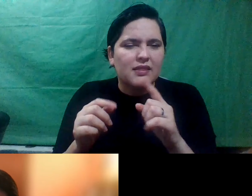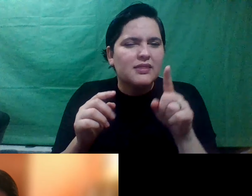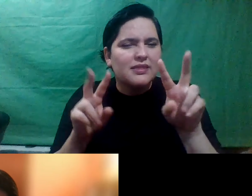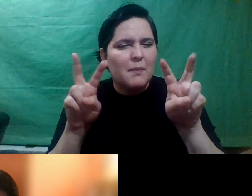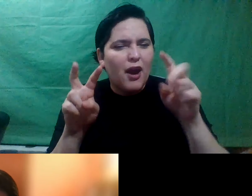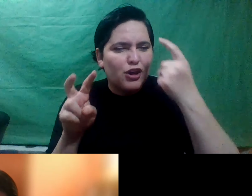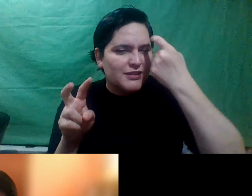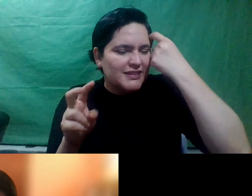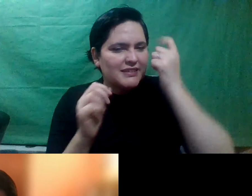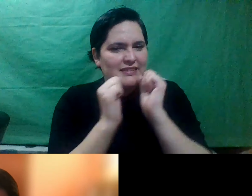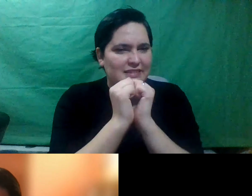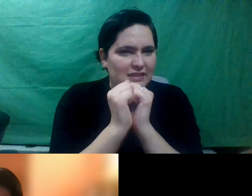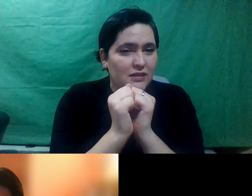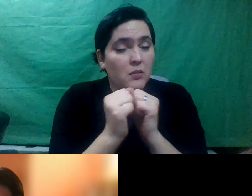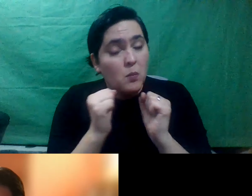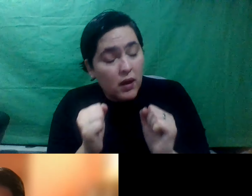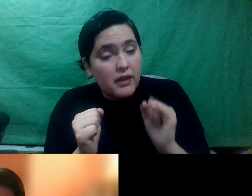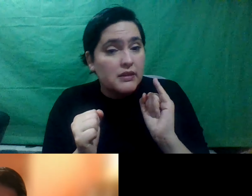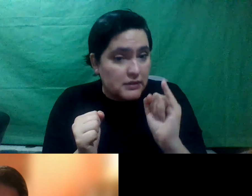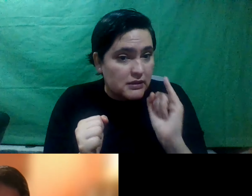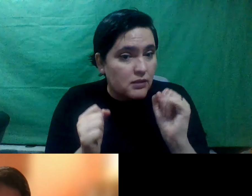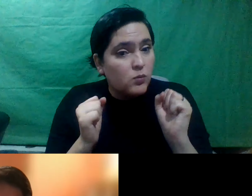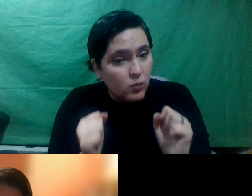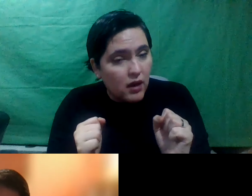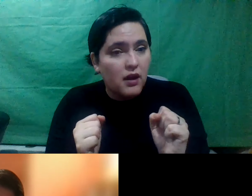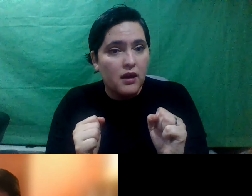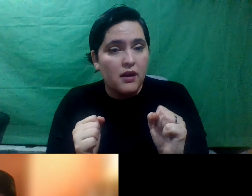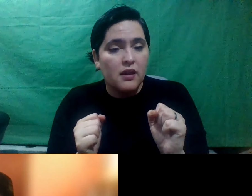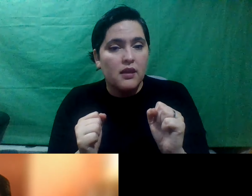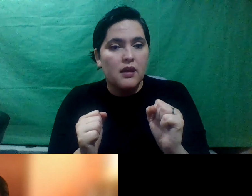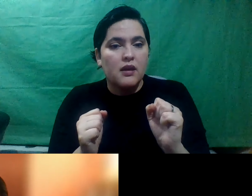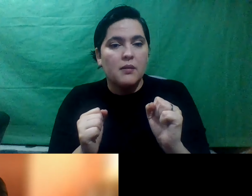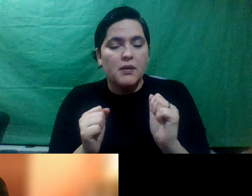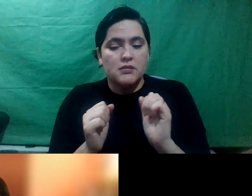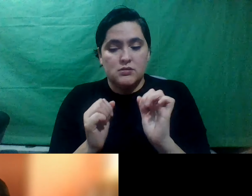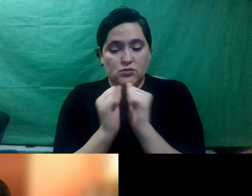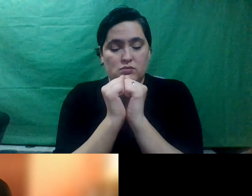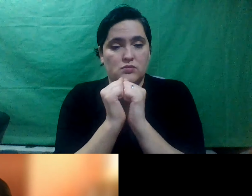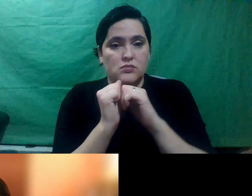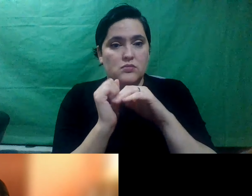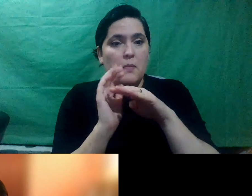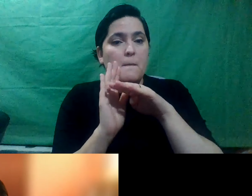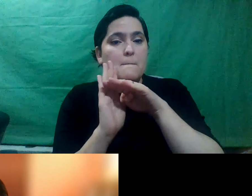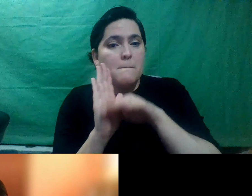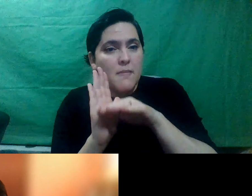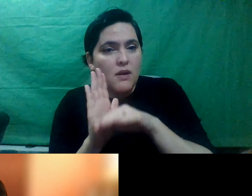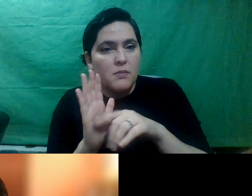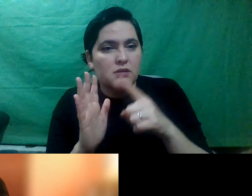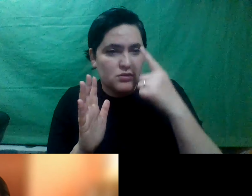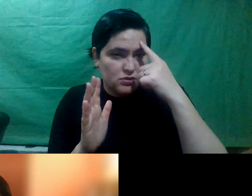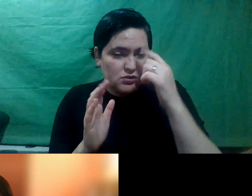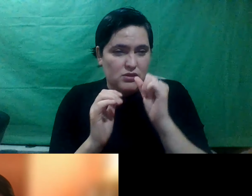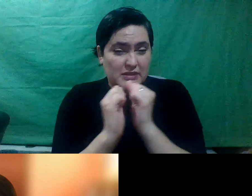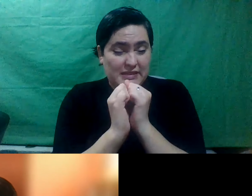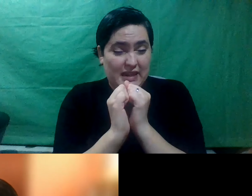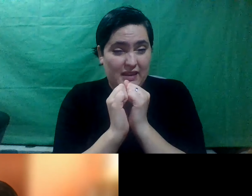conciencia, y una posibilidad sería que sí, que de alguna manera los umbrales de ignición, en esta teoría se plantea que existe, digamos, un